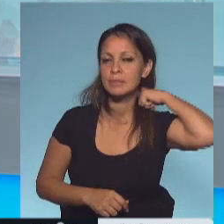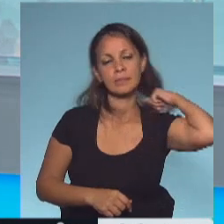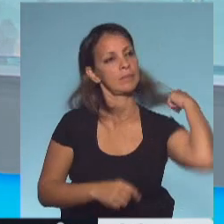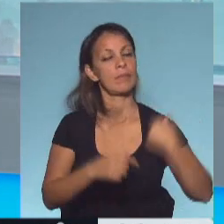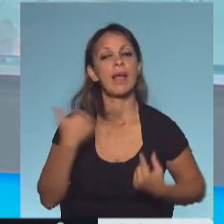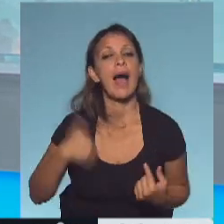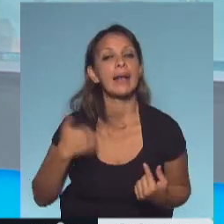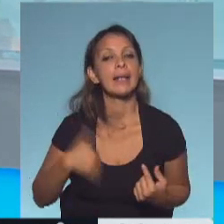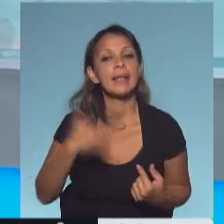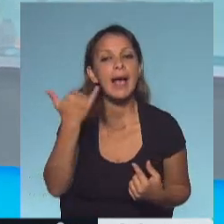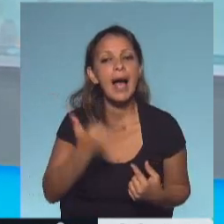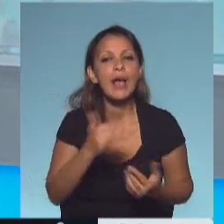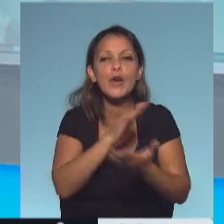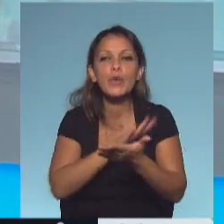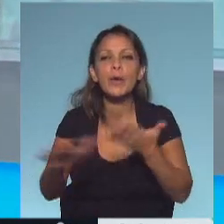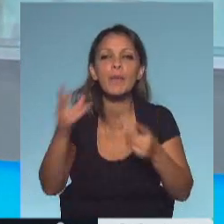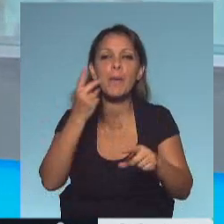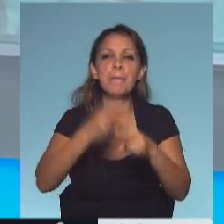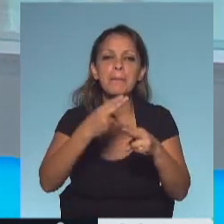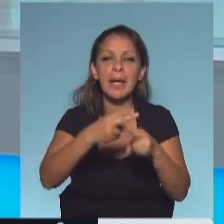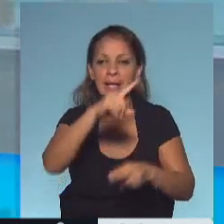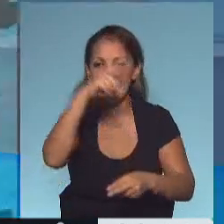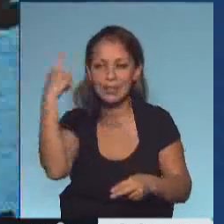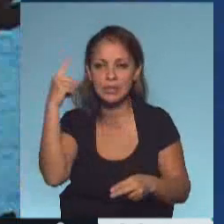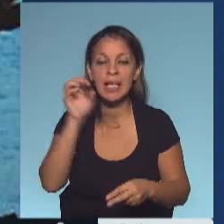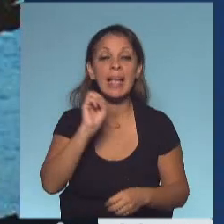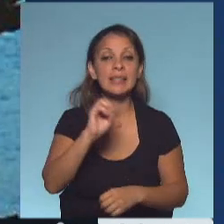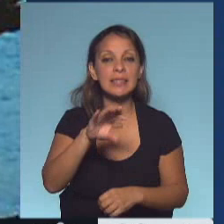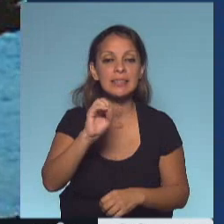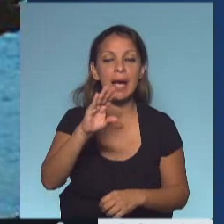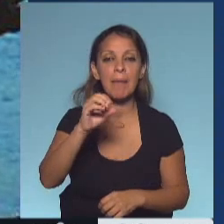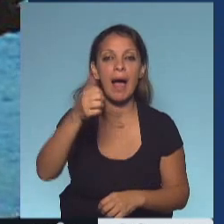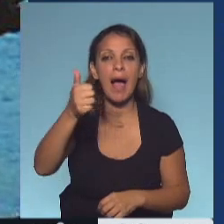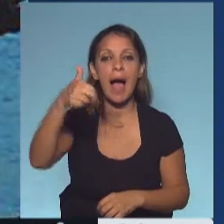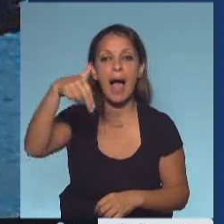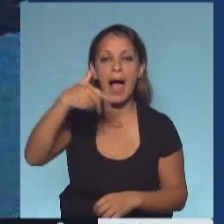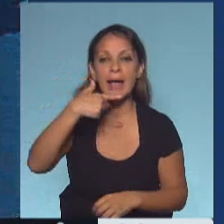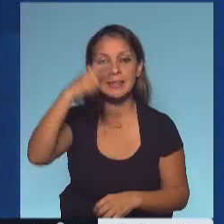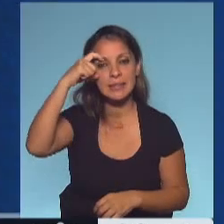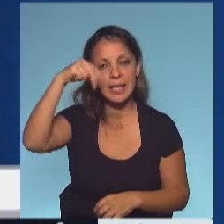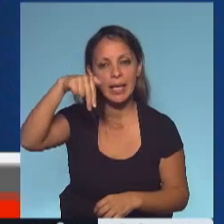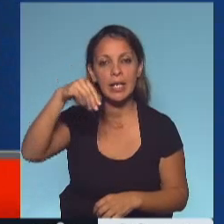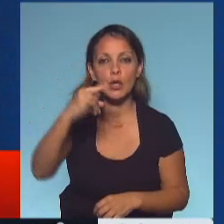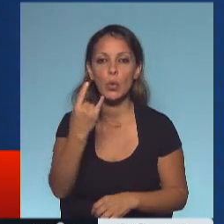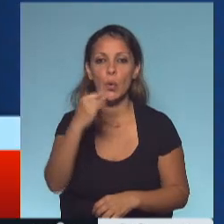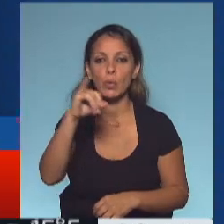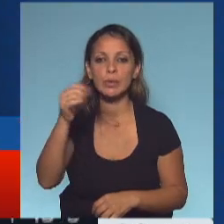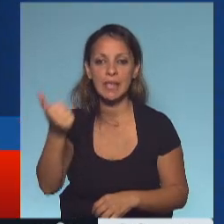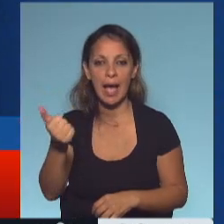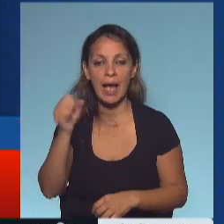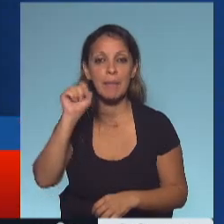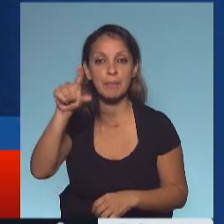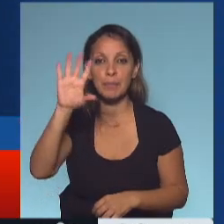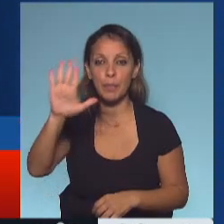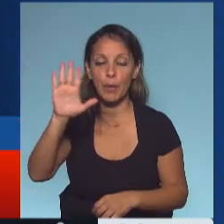Argentina tiene un nuevo parque nacional, es el Ancenusa, recuerden ese nombre, Ancenusa en la provincia de Córdoba. Así es, Silvia,